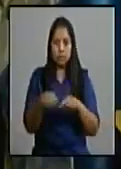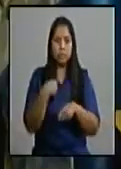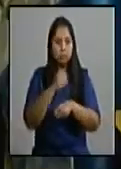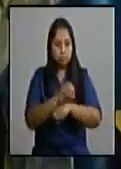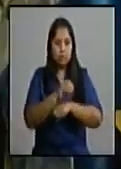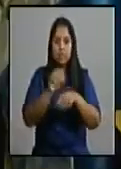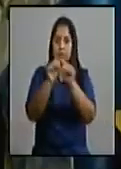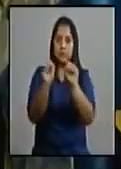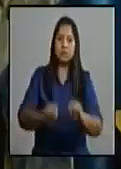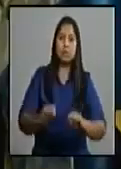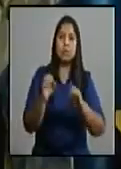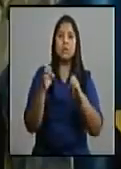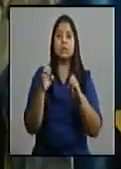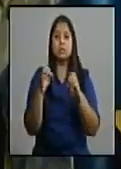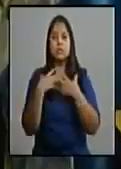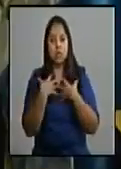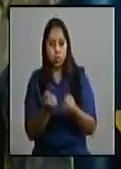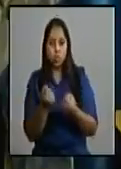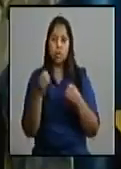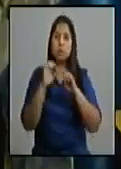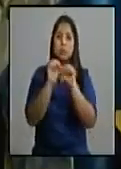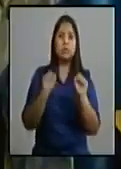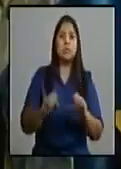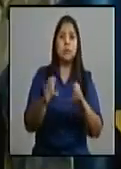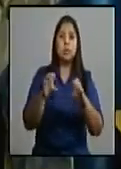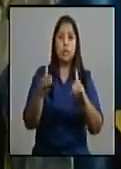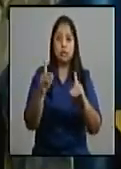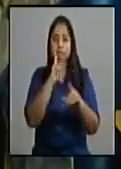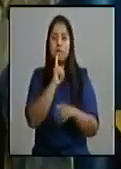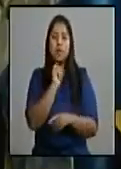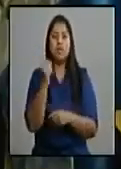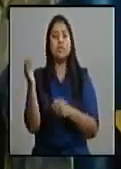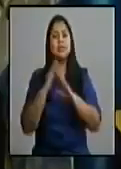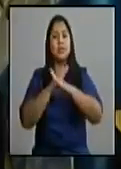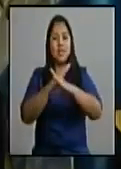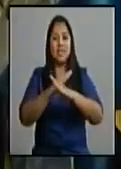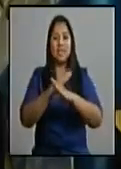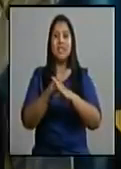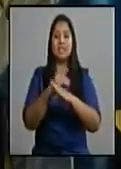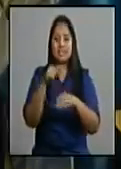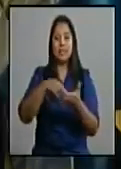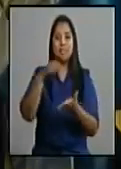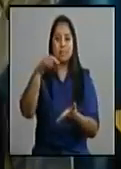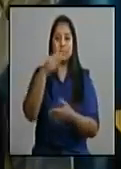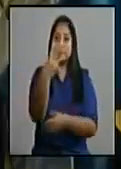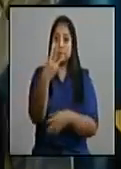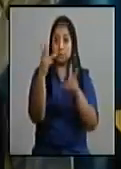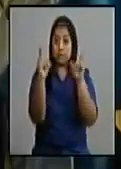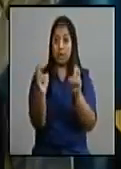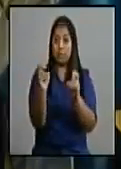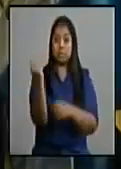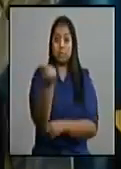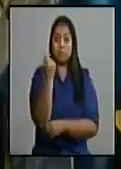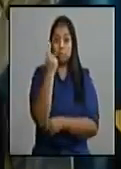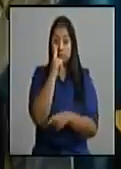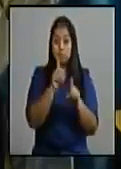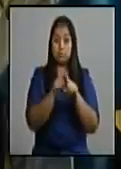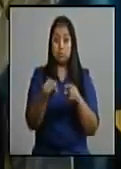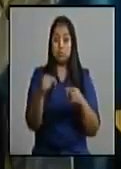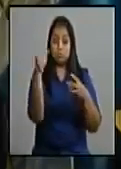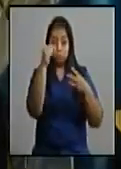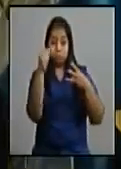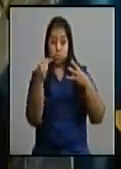el sistema educativo y mejorando la seguridad del país. Tres temas que se han convertido en la